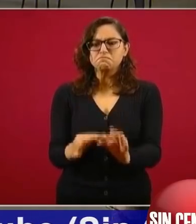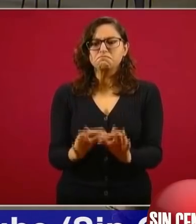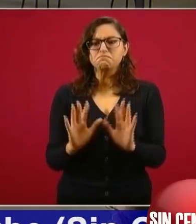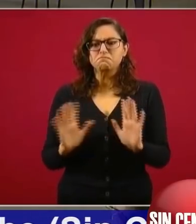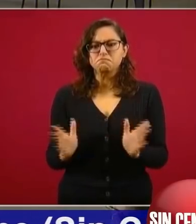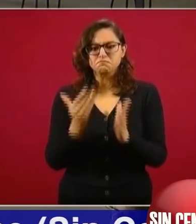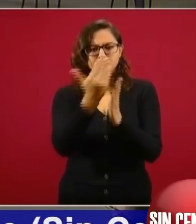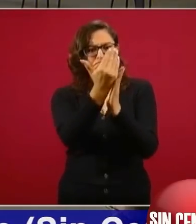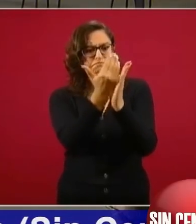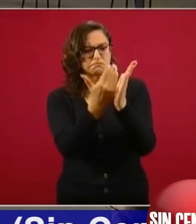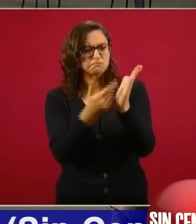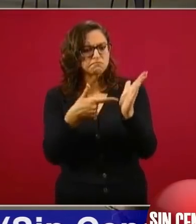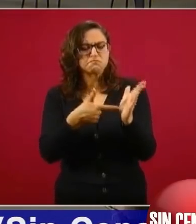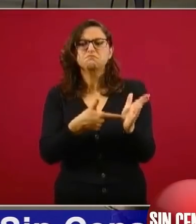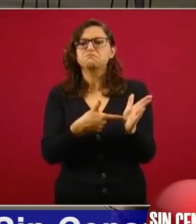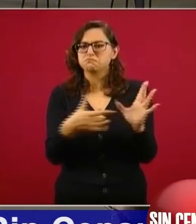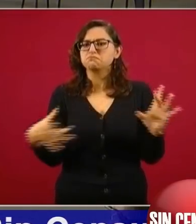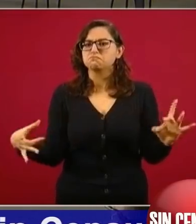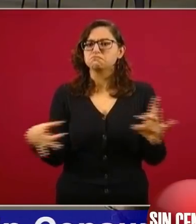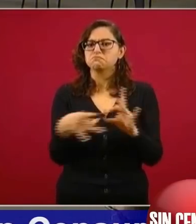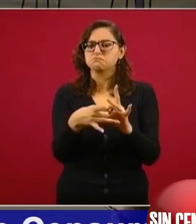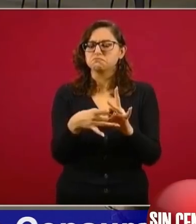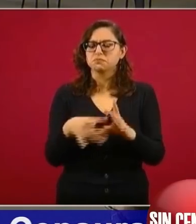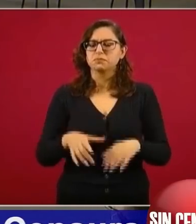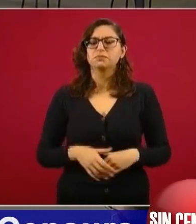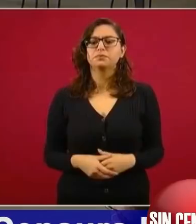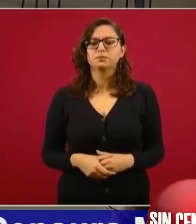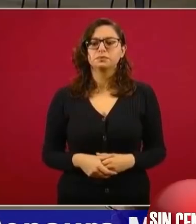de performance establecidos. Adelante.